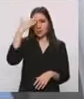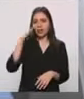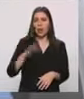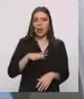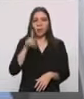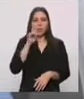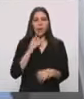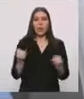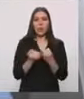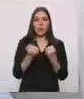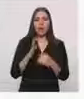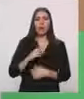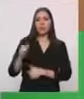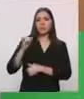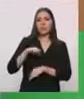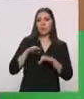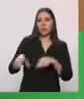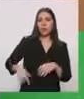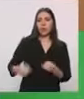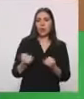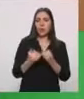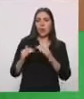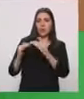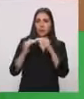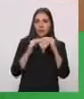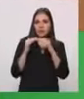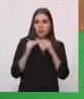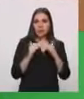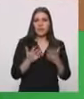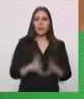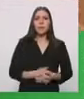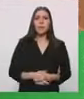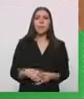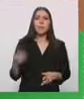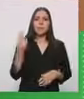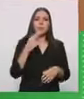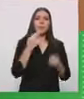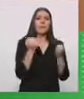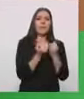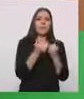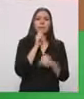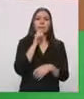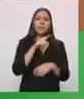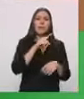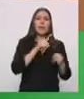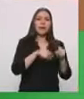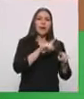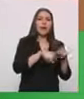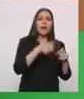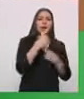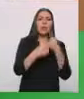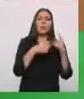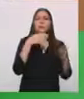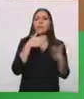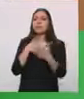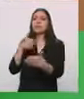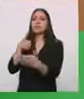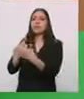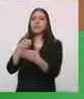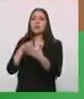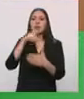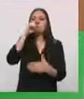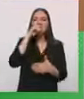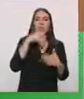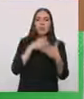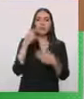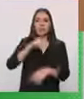aquí en México, pero también se deben de quitar algunos obstáculos que puedan impedir el acceso de esas mujeres a cargos públicos. ¿Cuáles